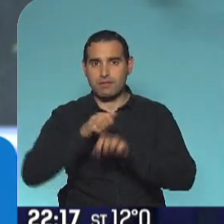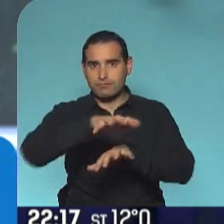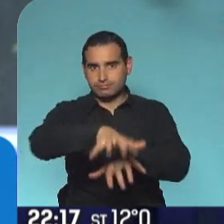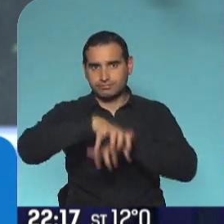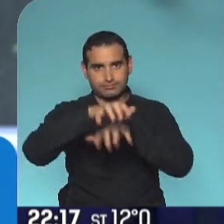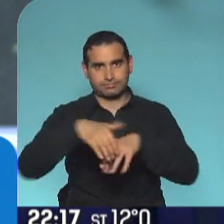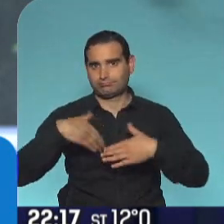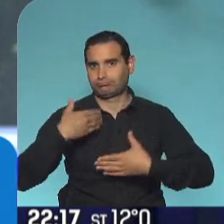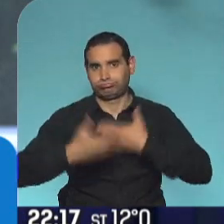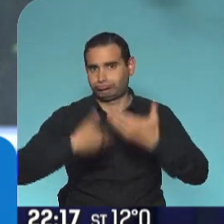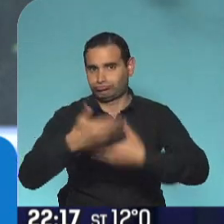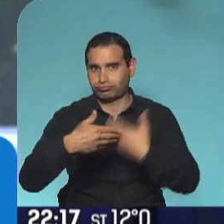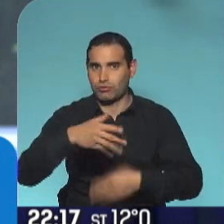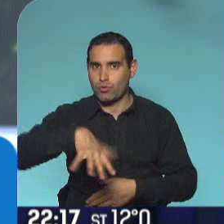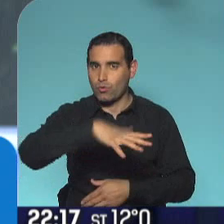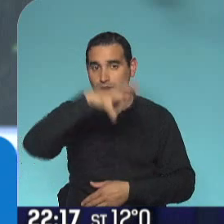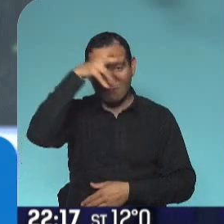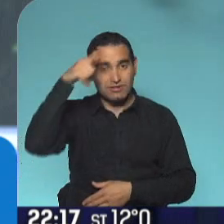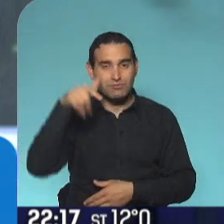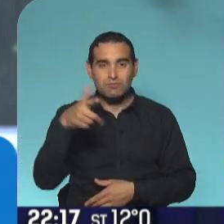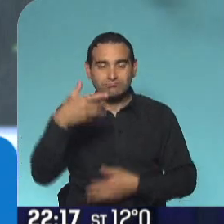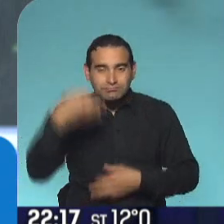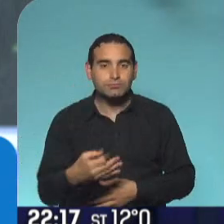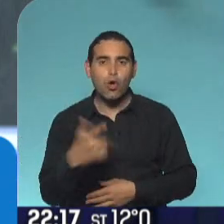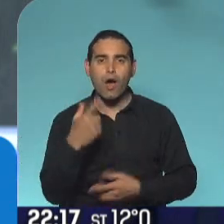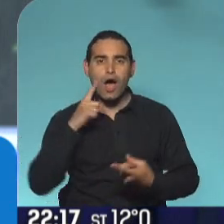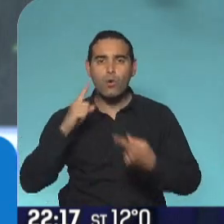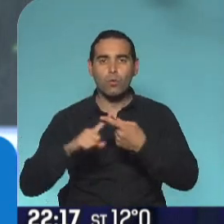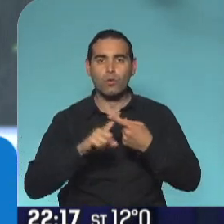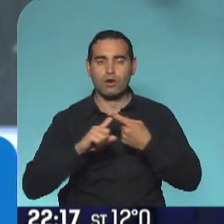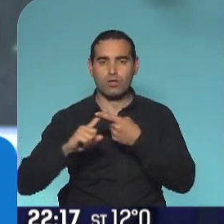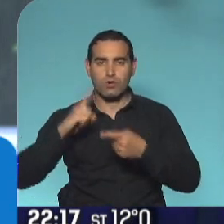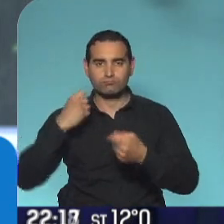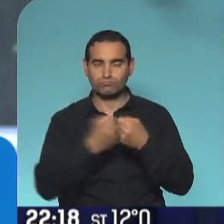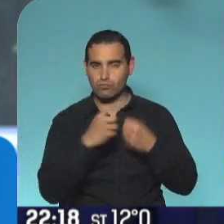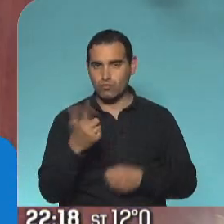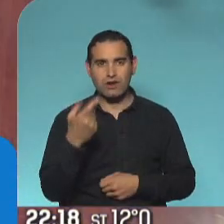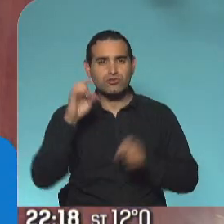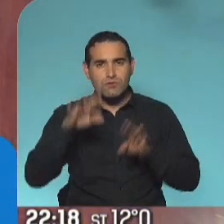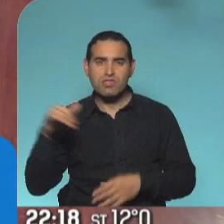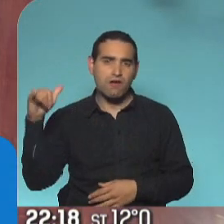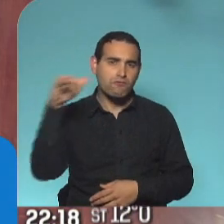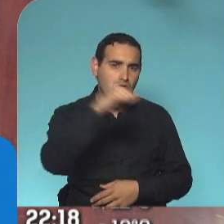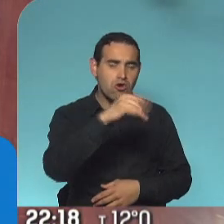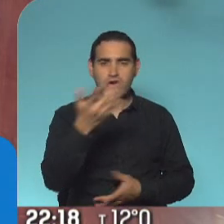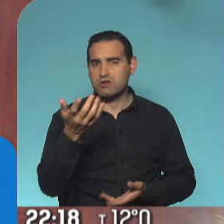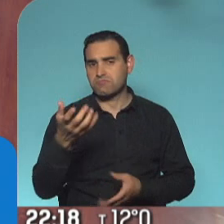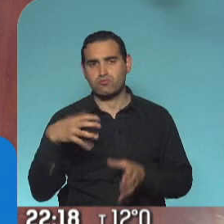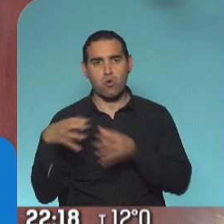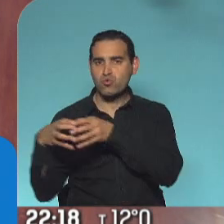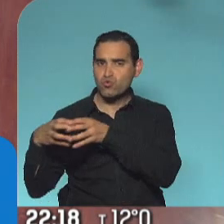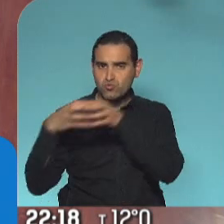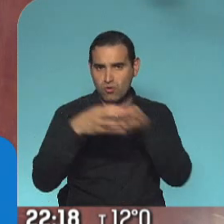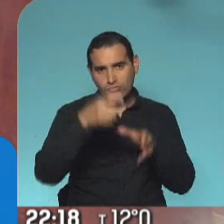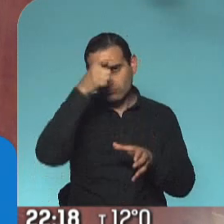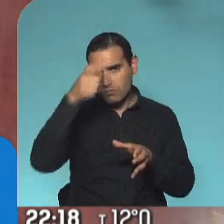sobre la Amazonia y concretamente no hay nada acordado. Solamente aviones y una fuerza de contingencia de